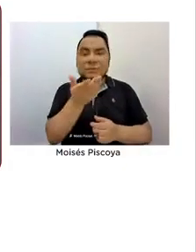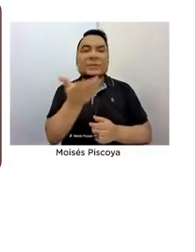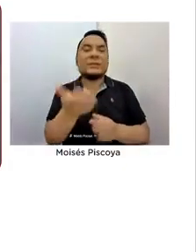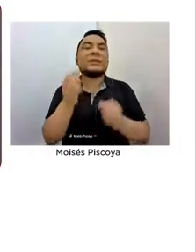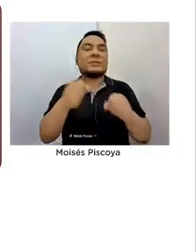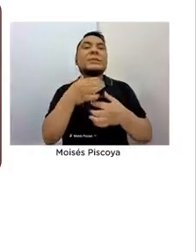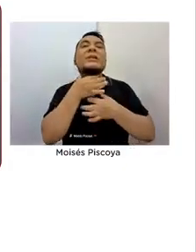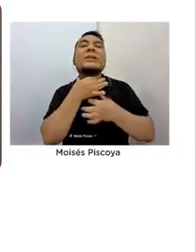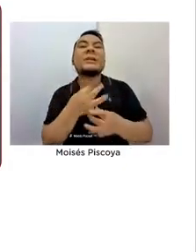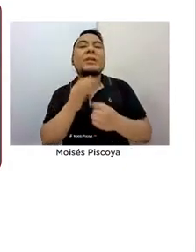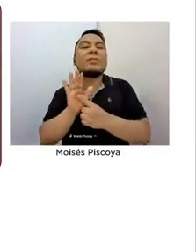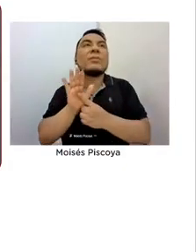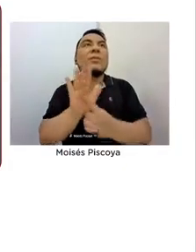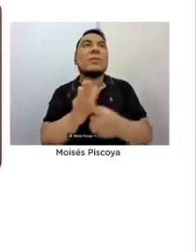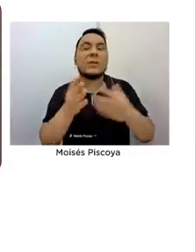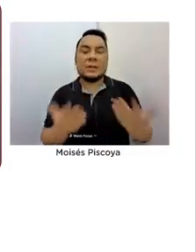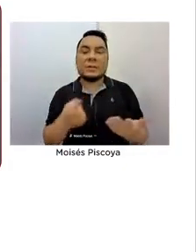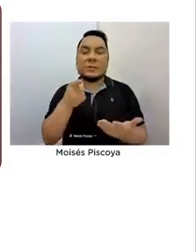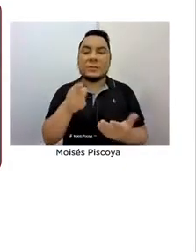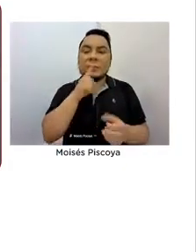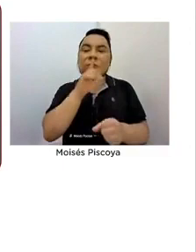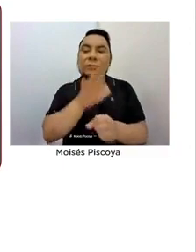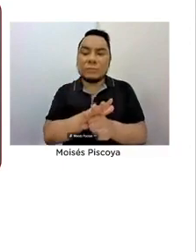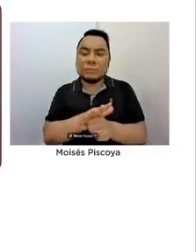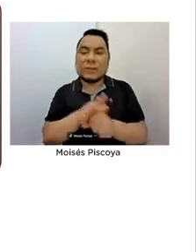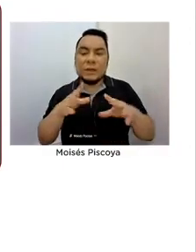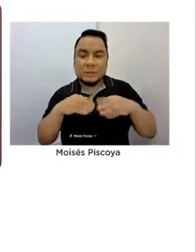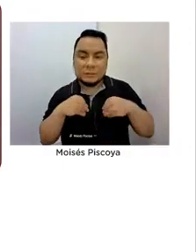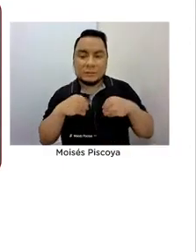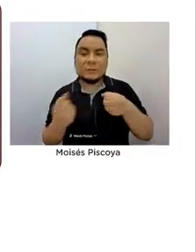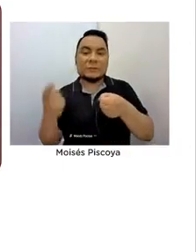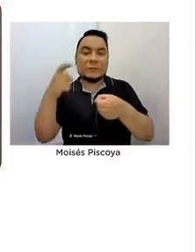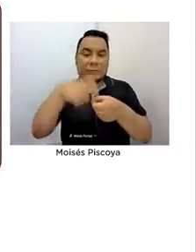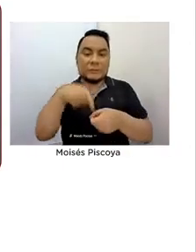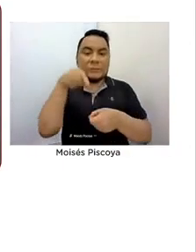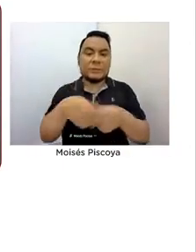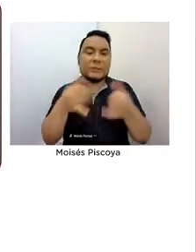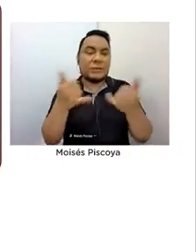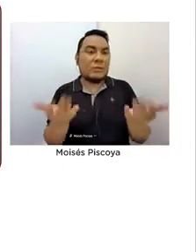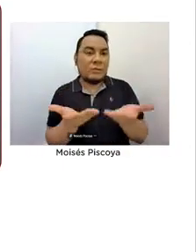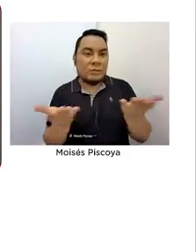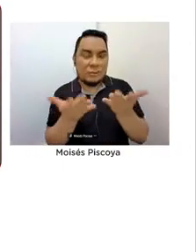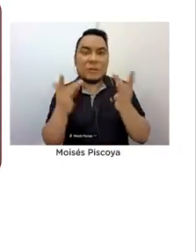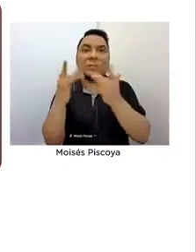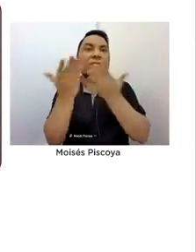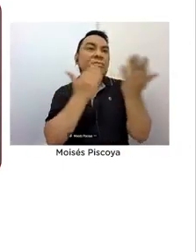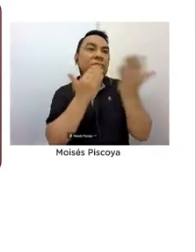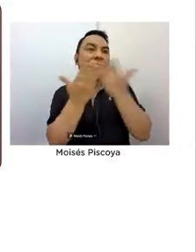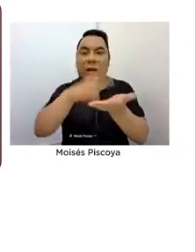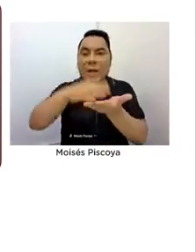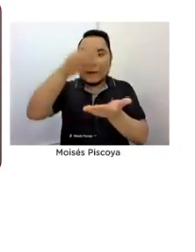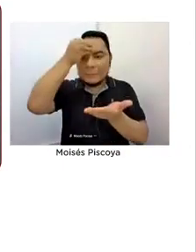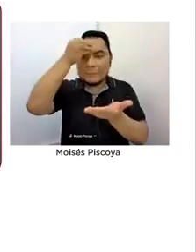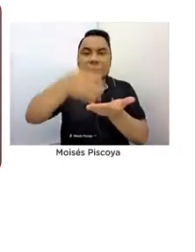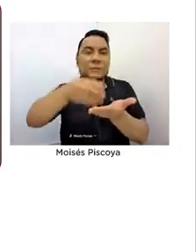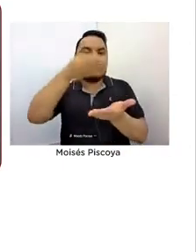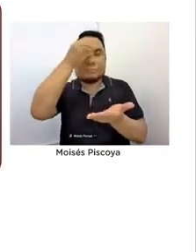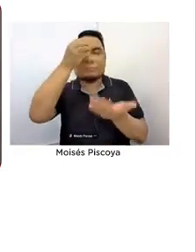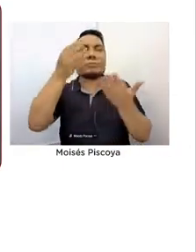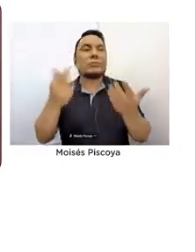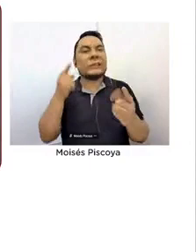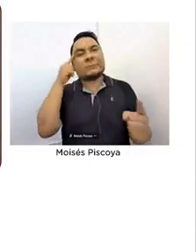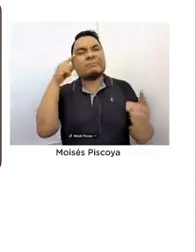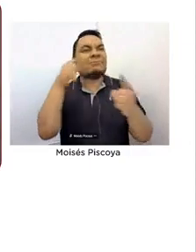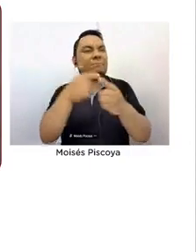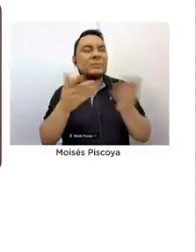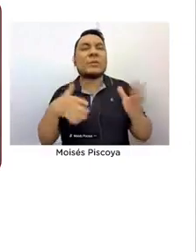interés que muestran, el compromiso que asumen al participar en estos espacios virtuales de aprendizaje, con el fin de